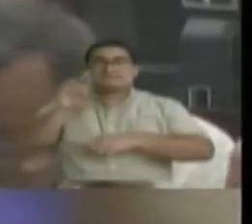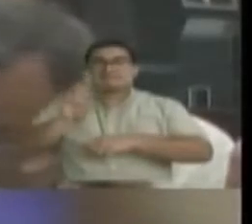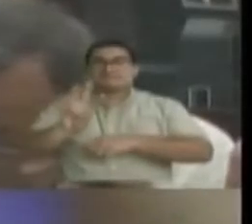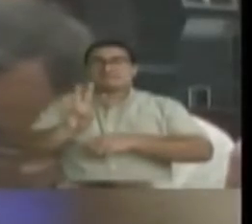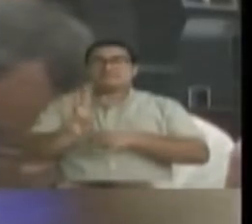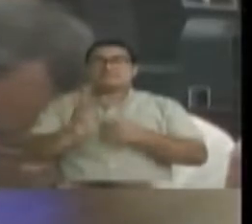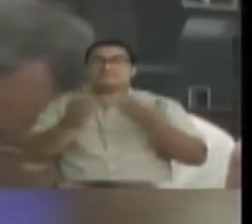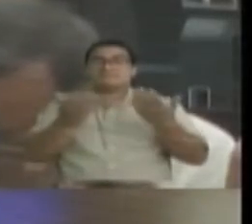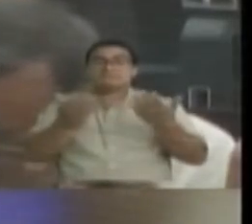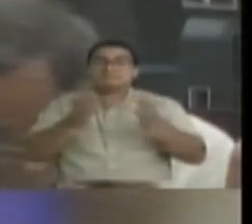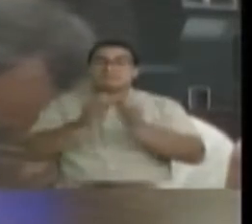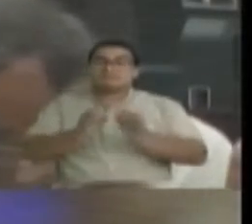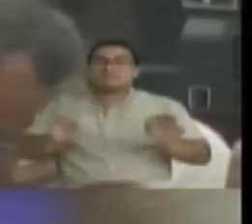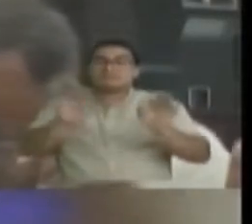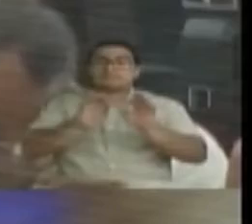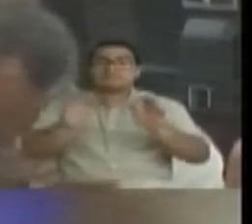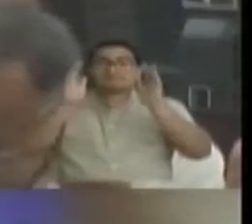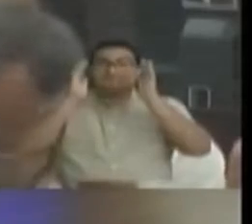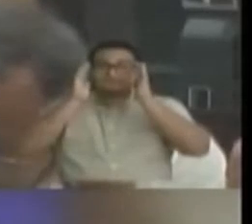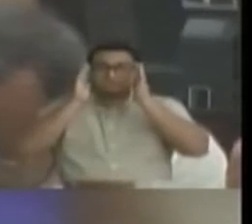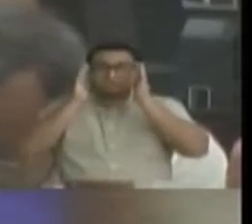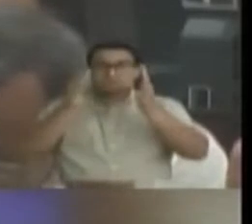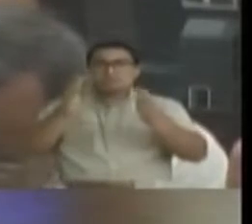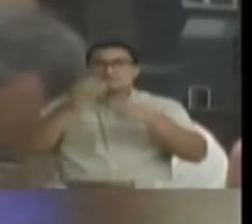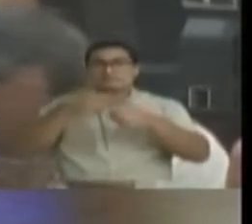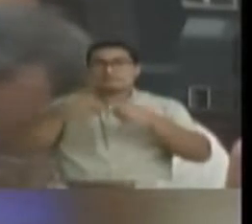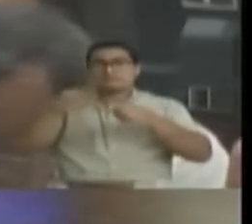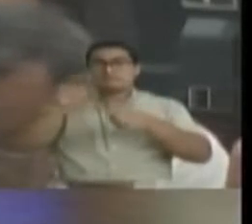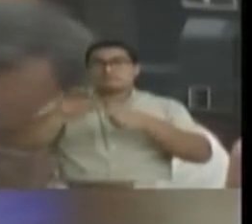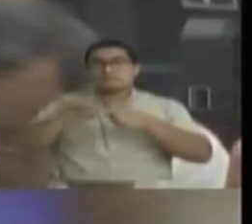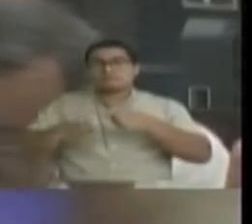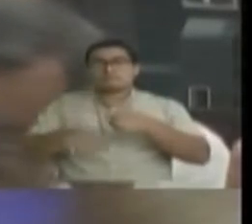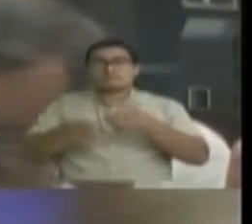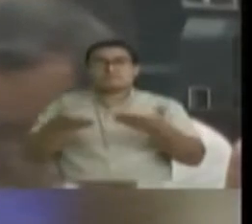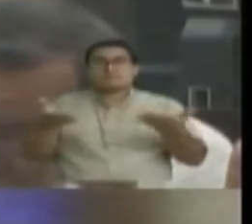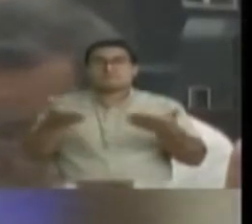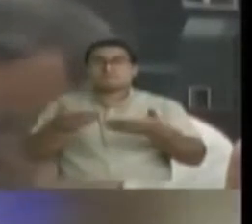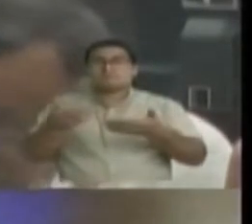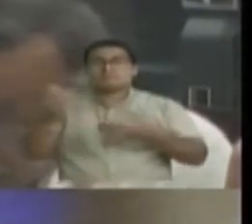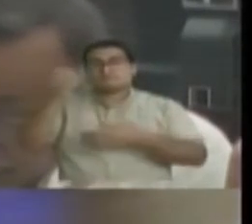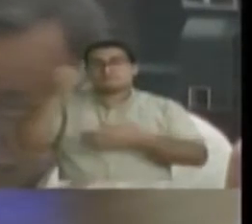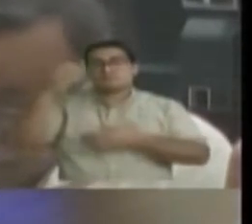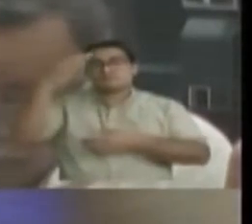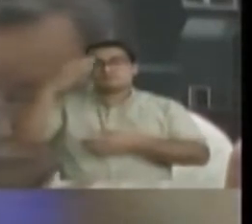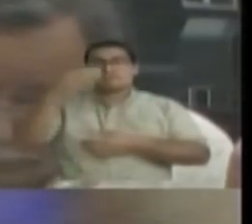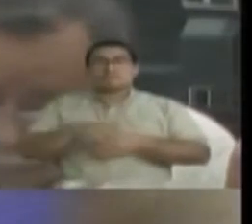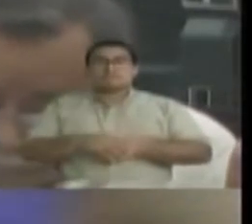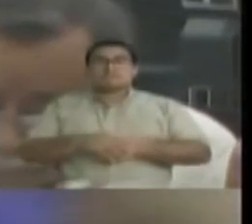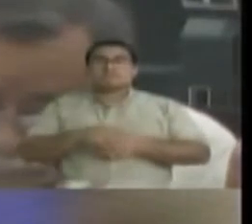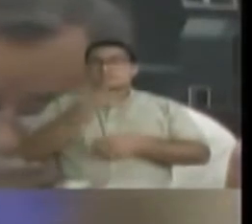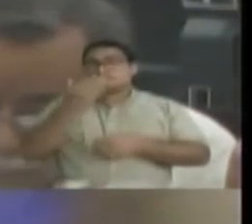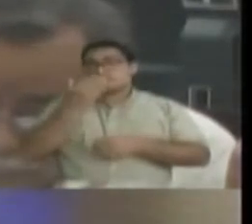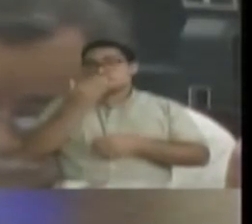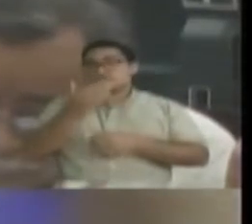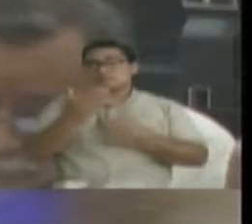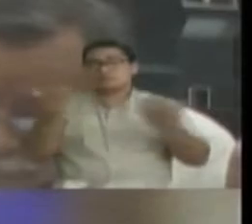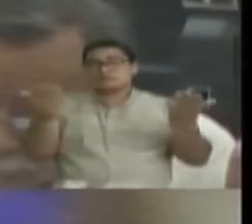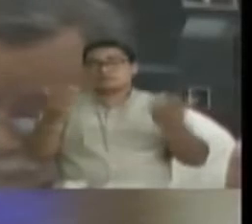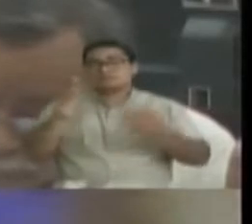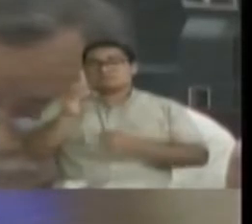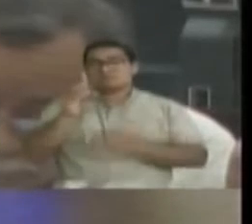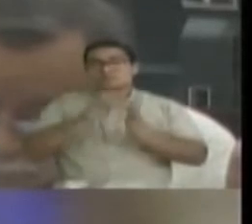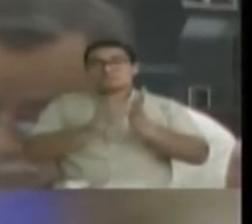va a impactar de manera directa en la reducción de la tarifa actual de energía eléctrica y va a beneficiar a más